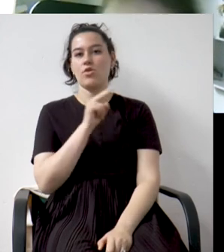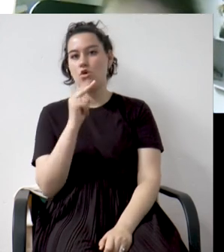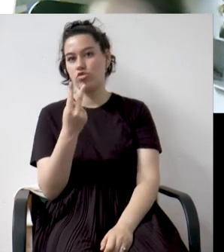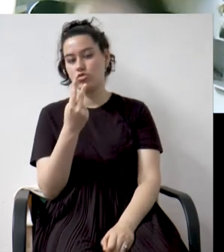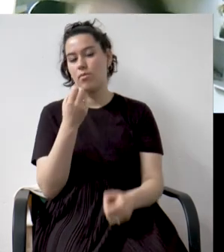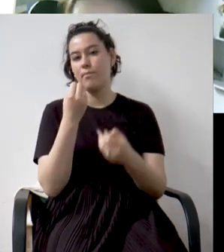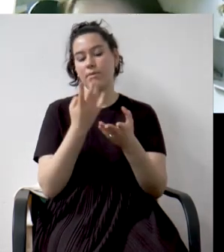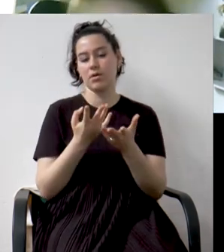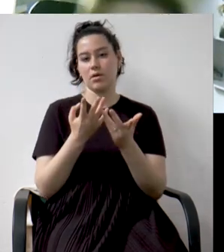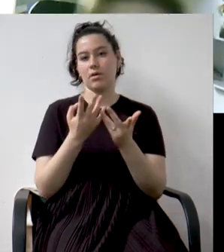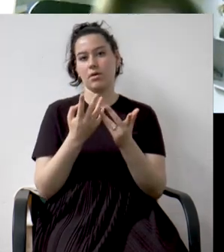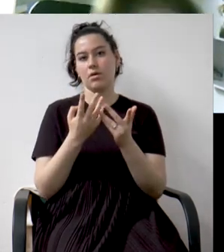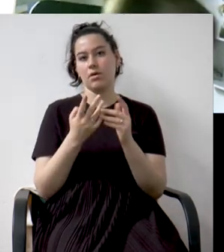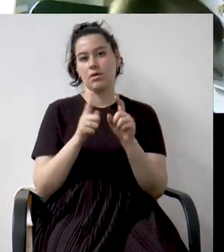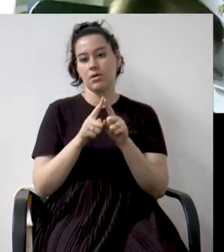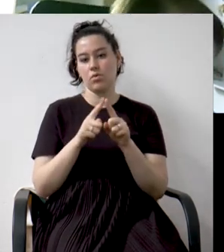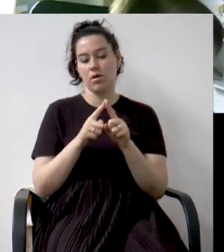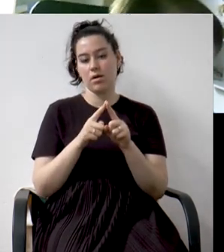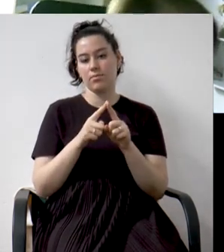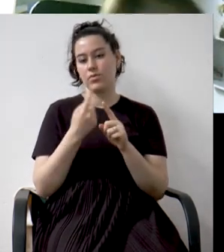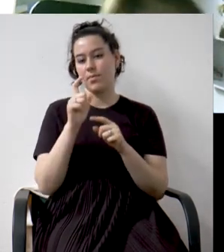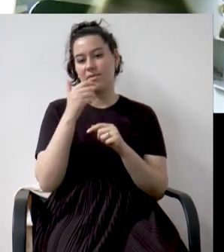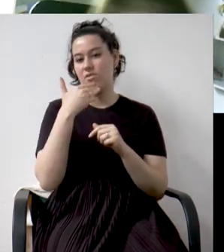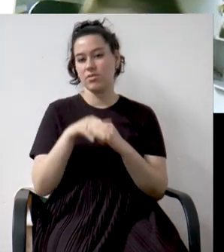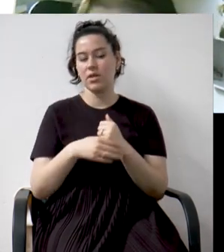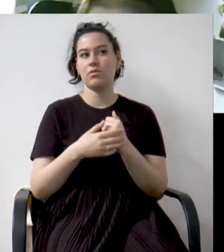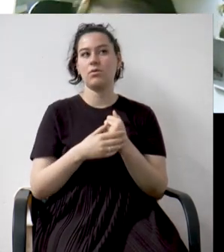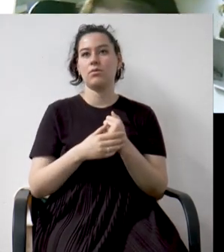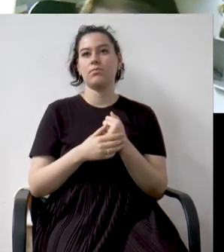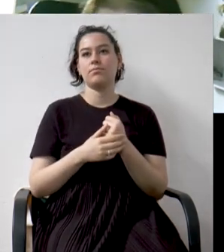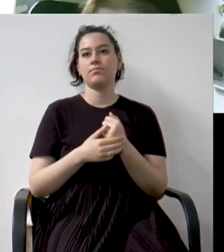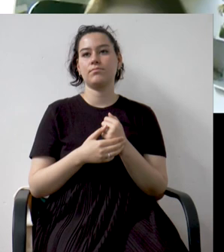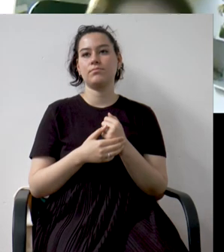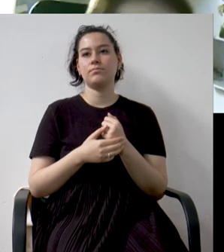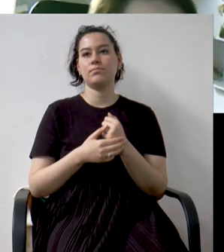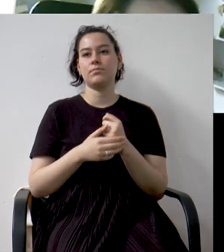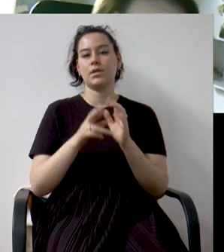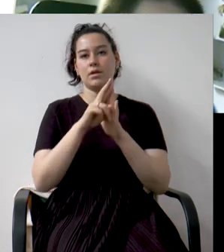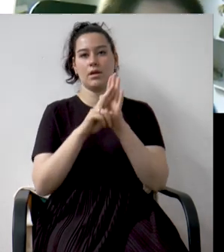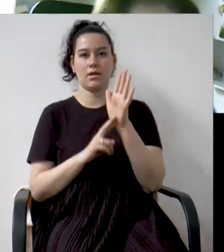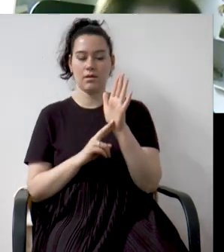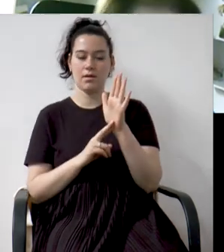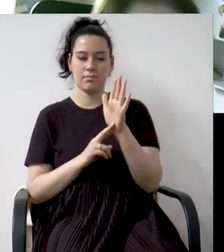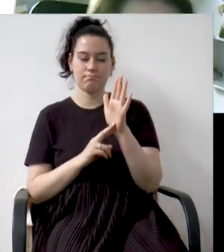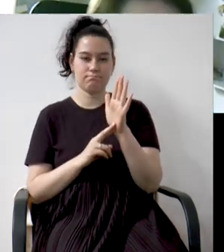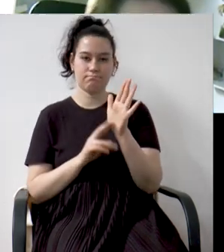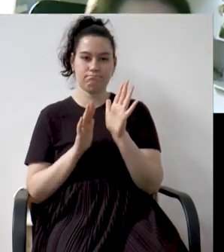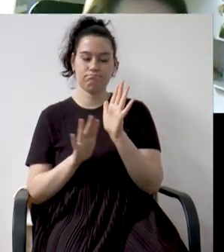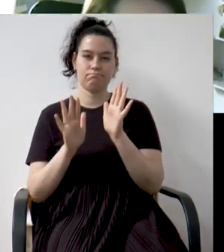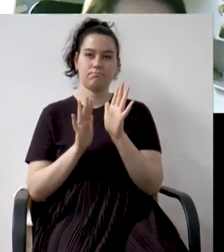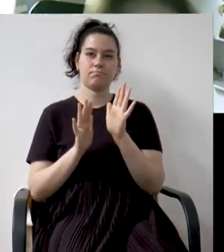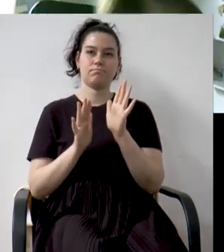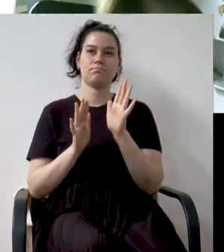porque va a dar, me estoy metiendo en un terreno que no entiendo, pero bueno, no sé, las reglas del fútbol 1. ¿Ah?